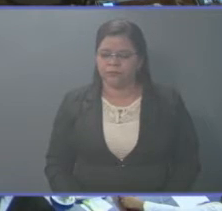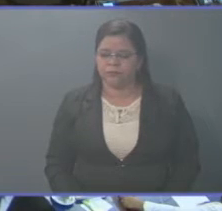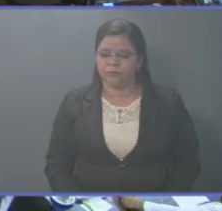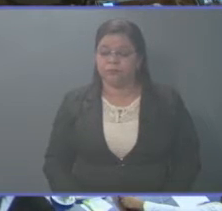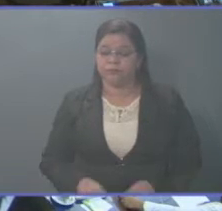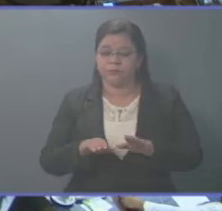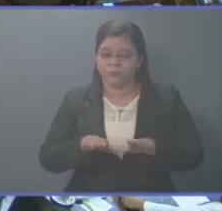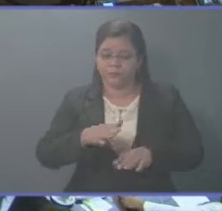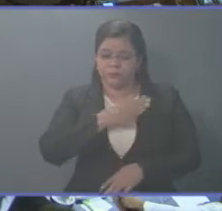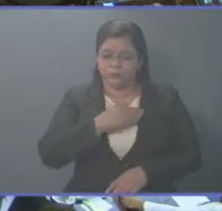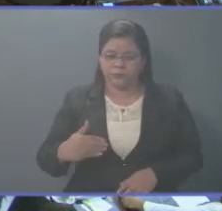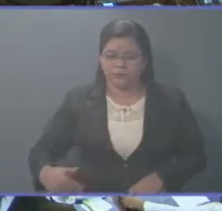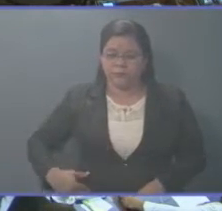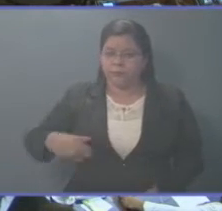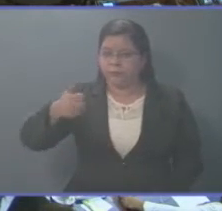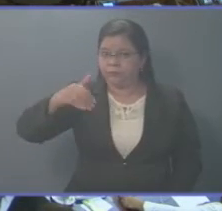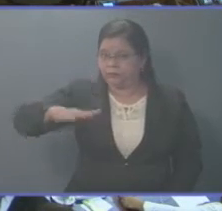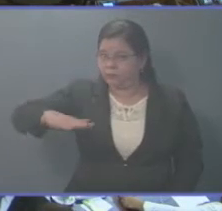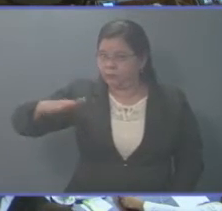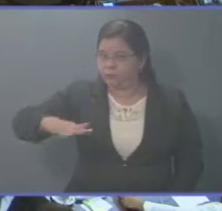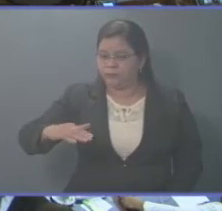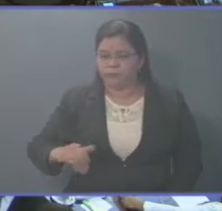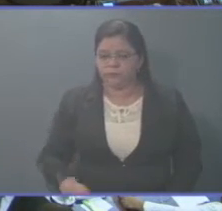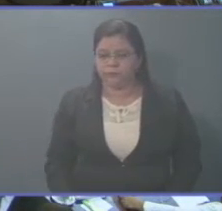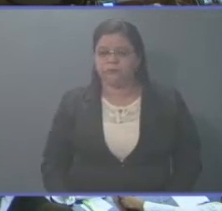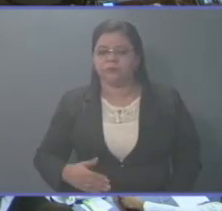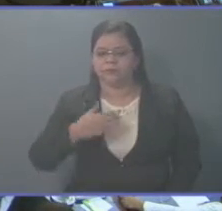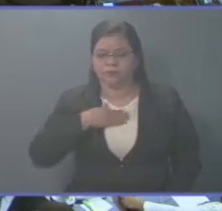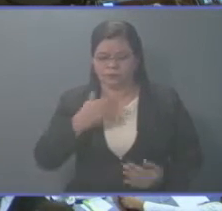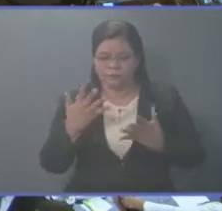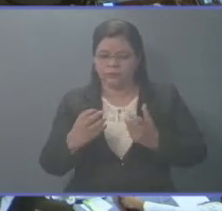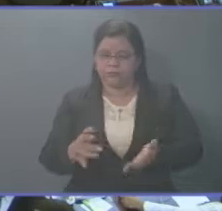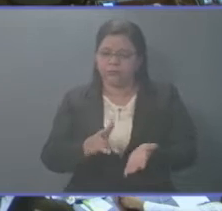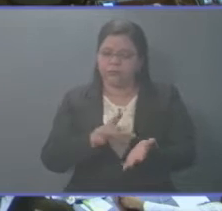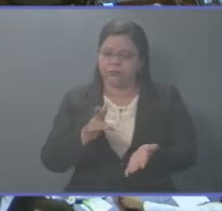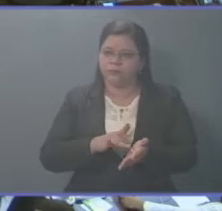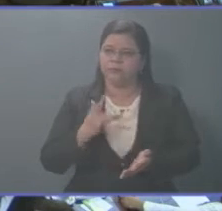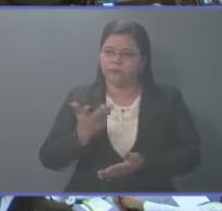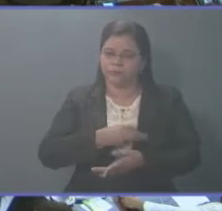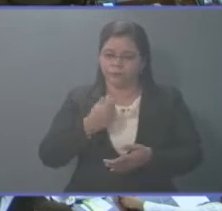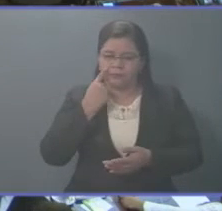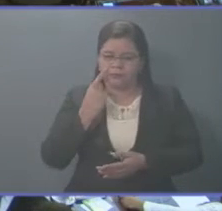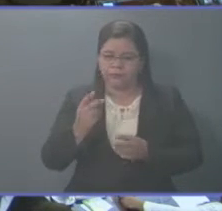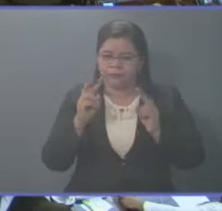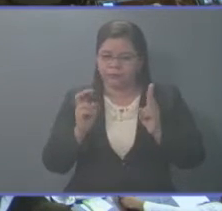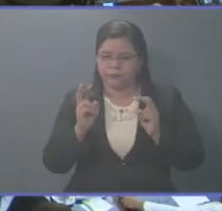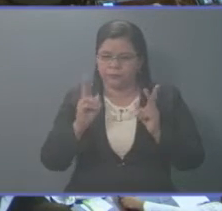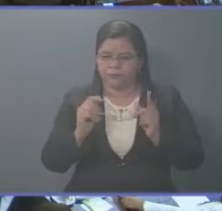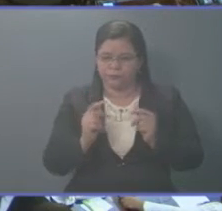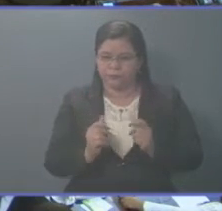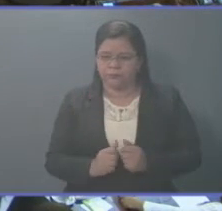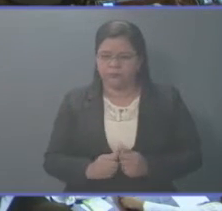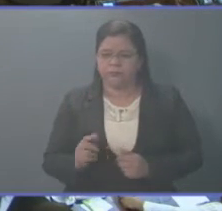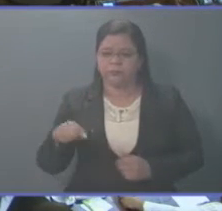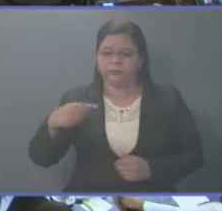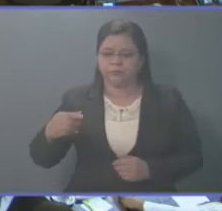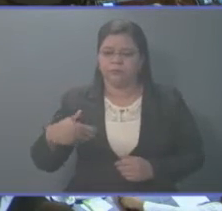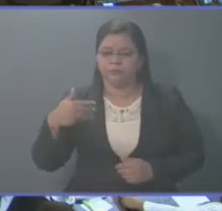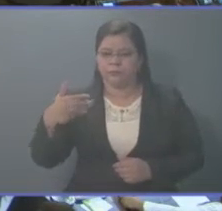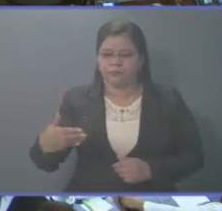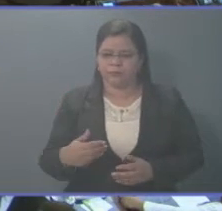Gracias, presidente. Buenas tardes, colegas diputados. Aprovechando que ahorita estamos viendo el tema del presupuesto de las elecciones del próximo